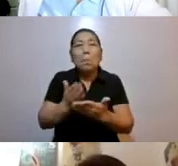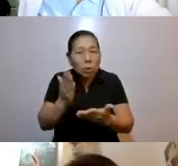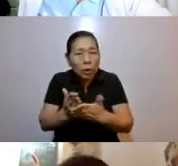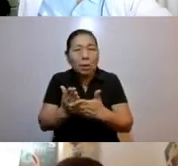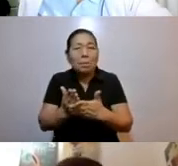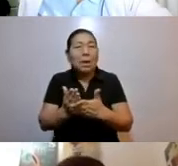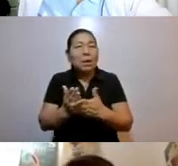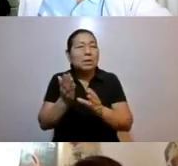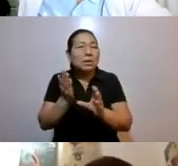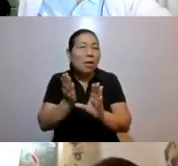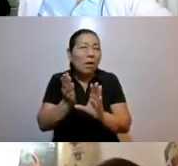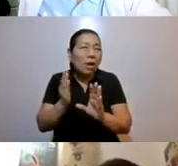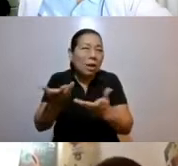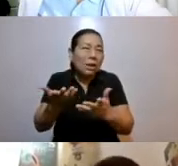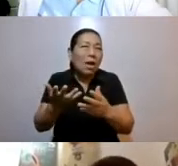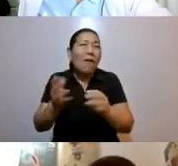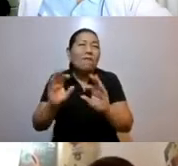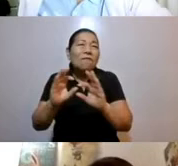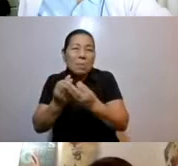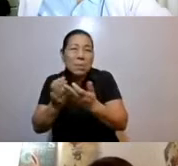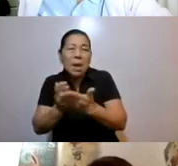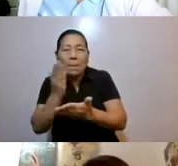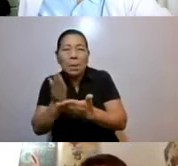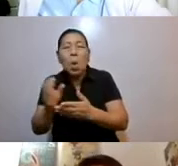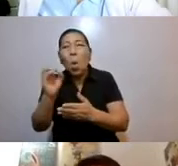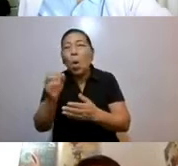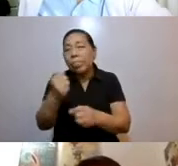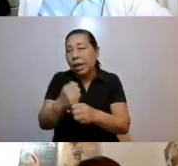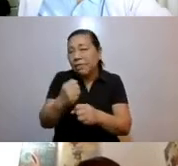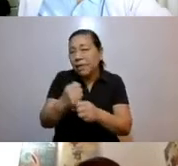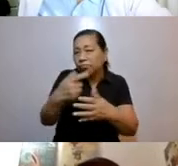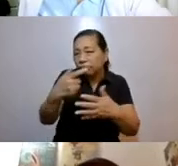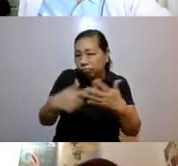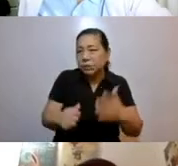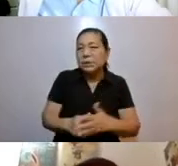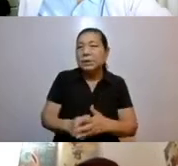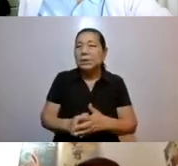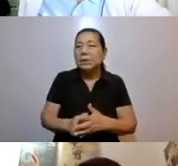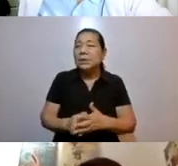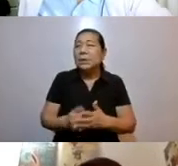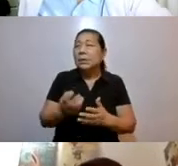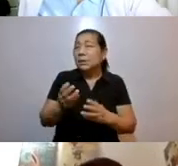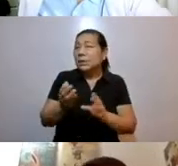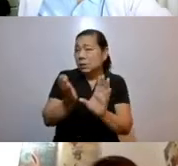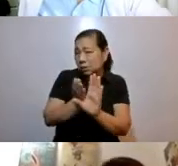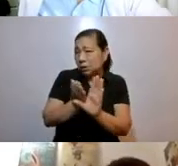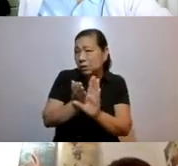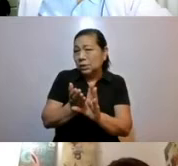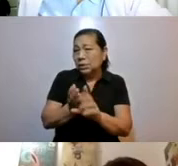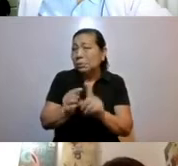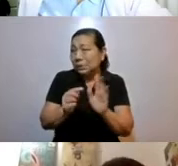diversos, familiares, estrés psicológico, laboral. Ahora, estas causas psicológicas y orgánicas